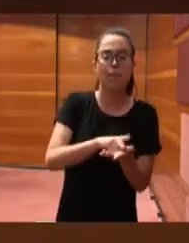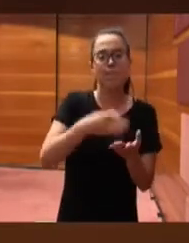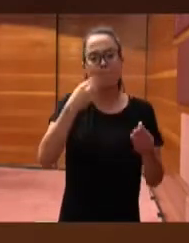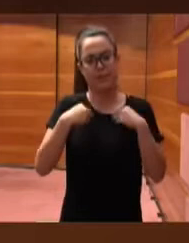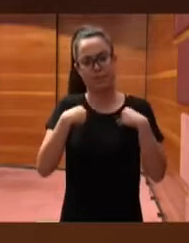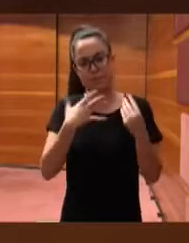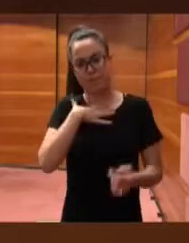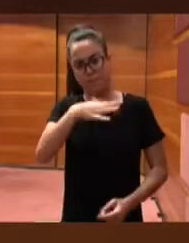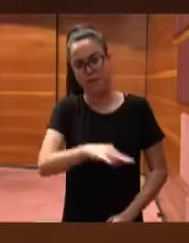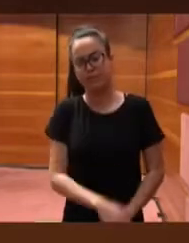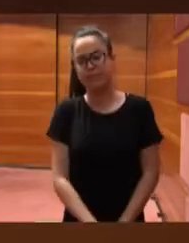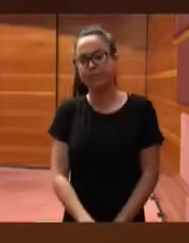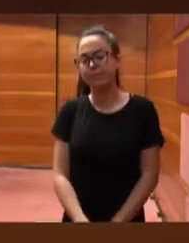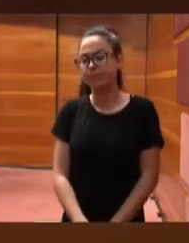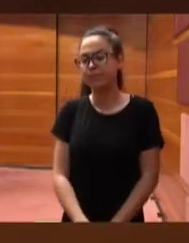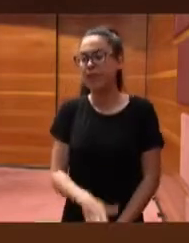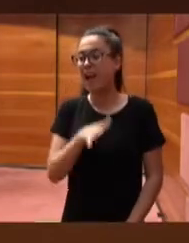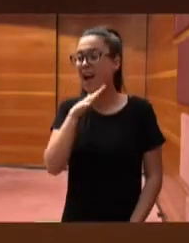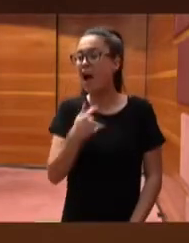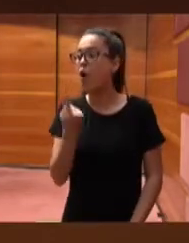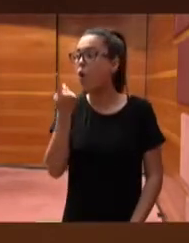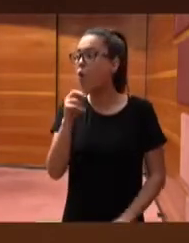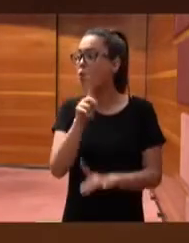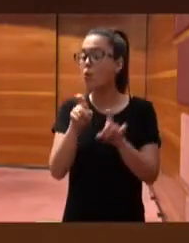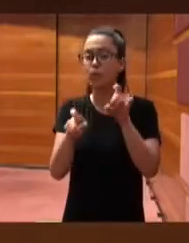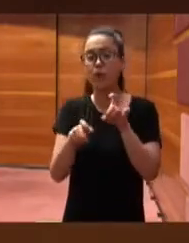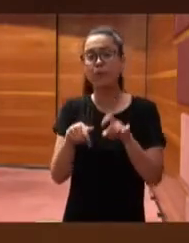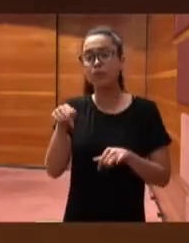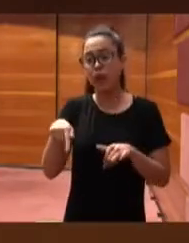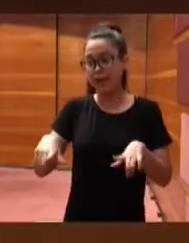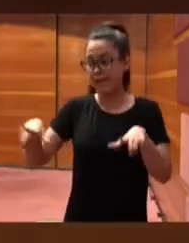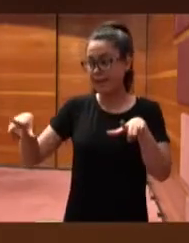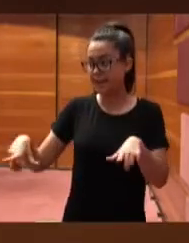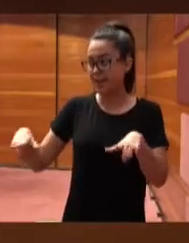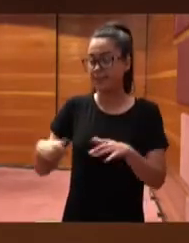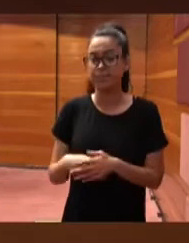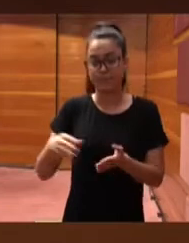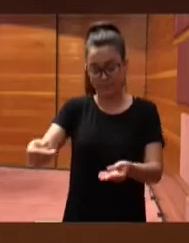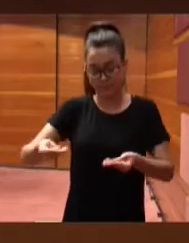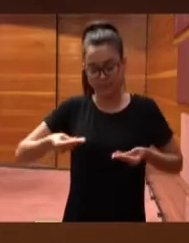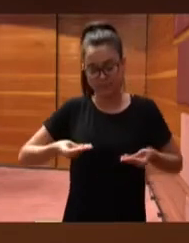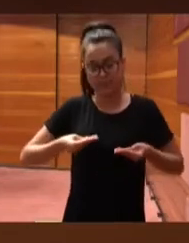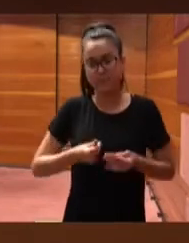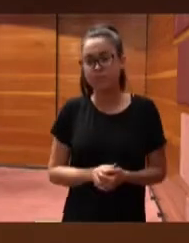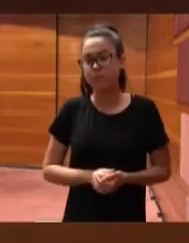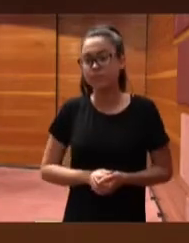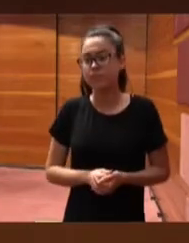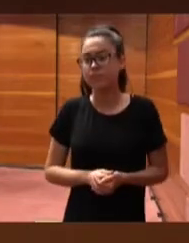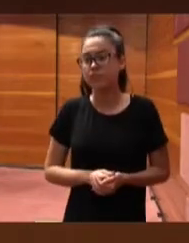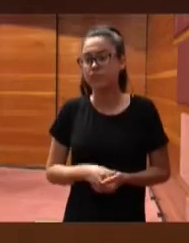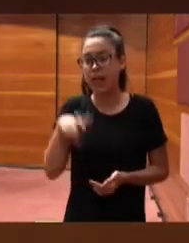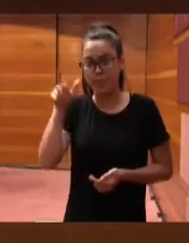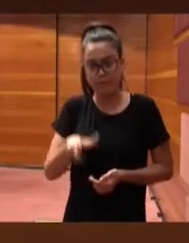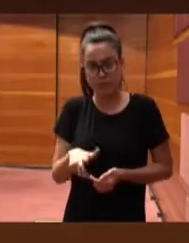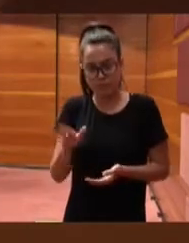lanzarlas. Ahora vamos a recoger una pregunta que nos han hecho en la sala. Si la persona que ha planteado